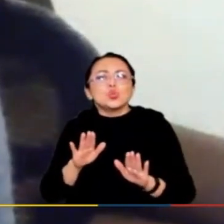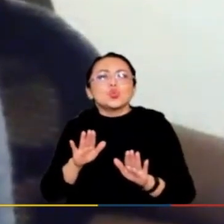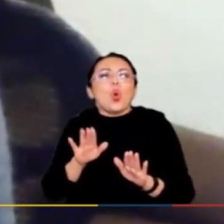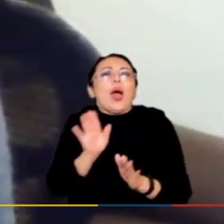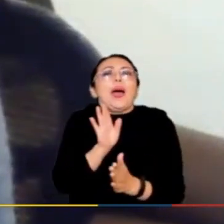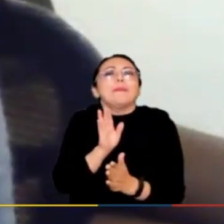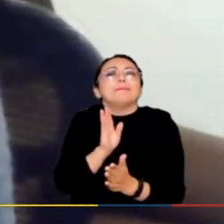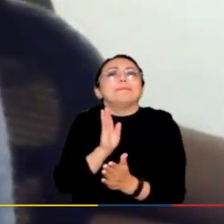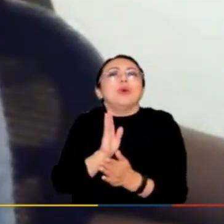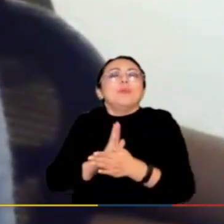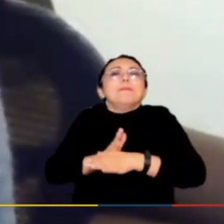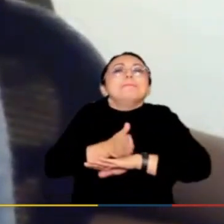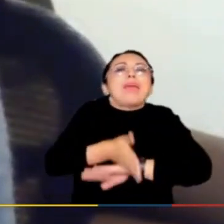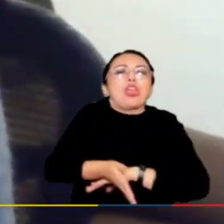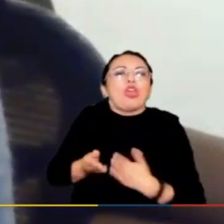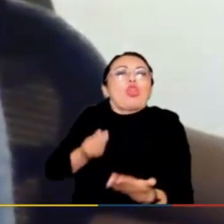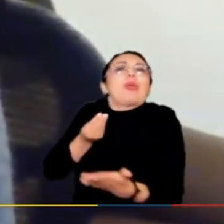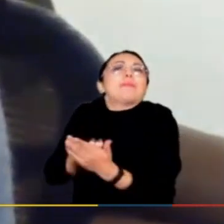pago